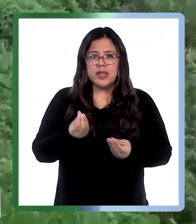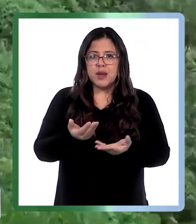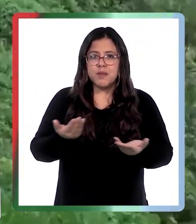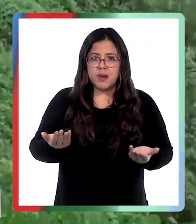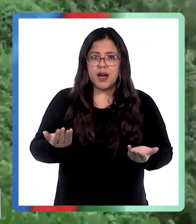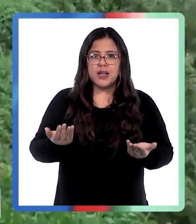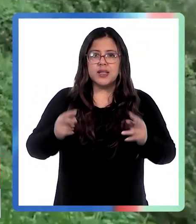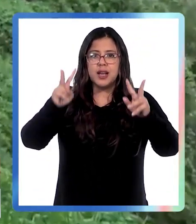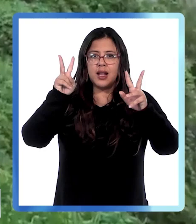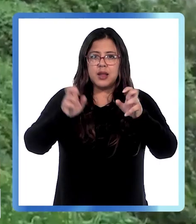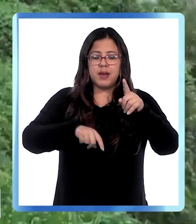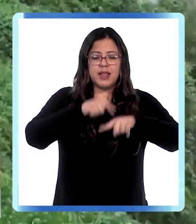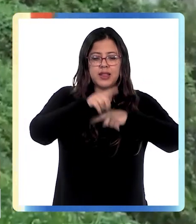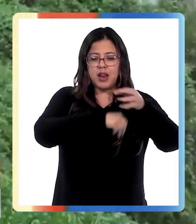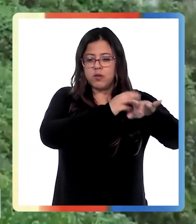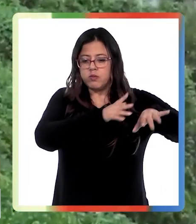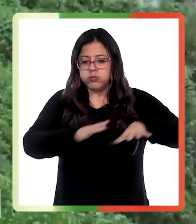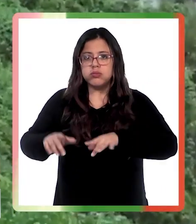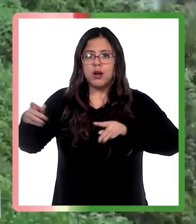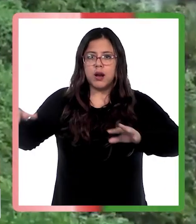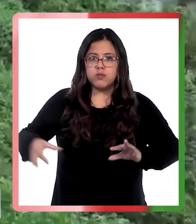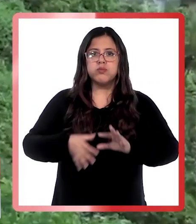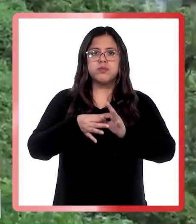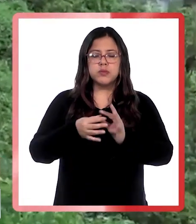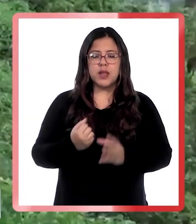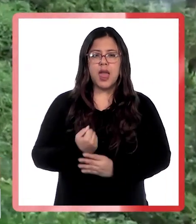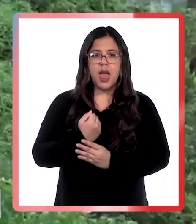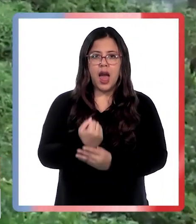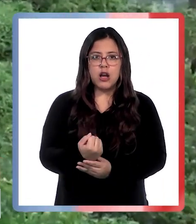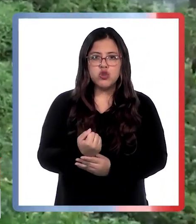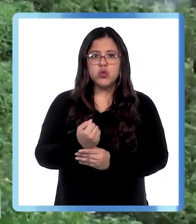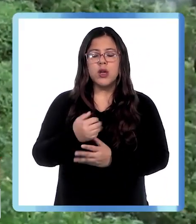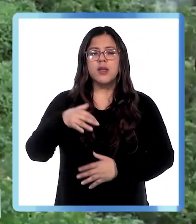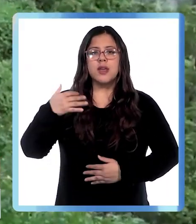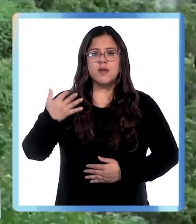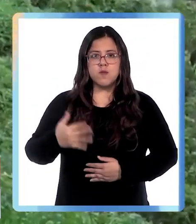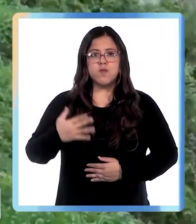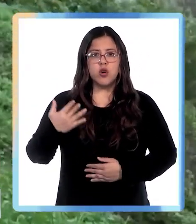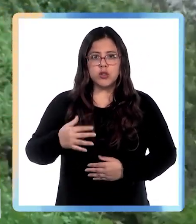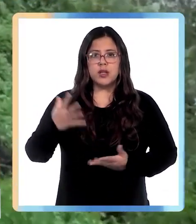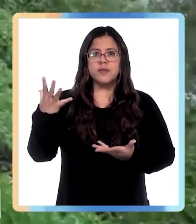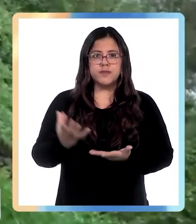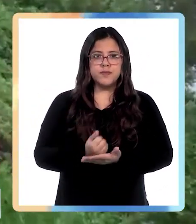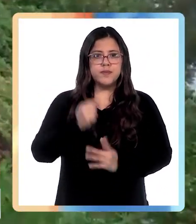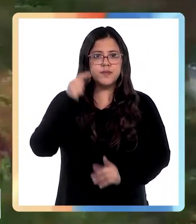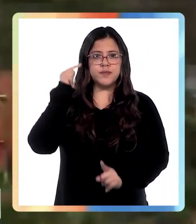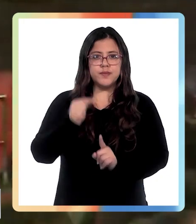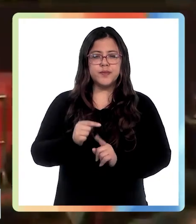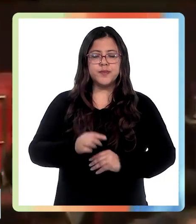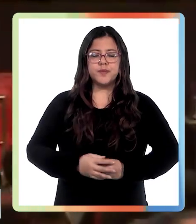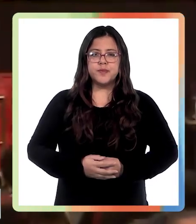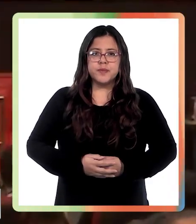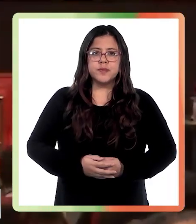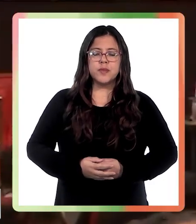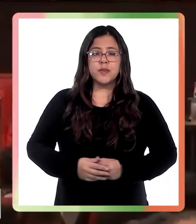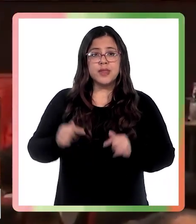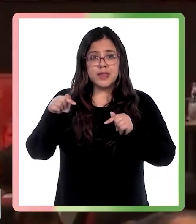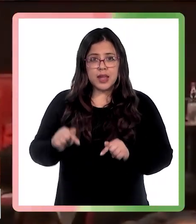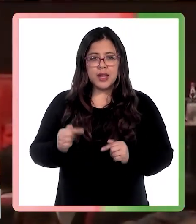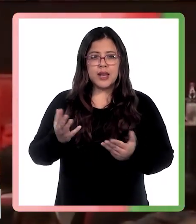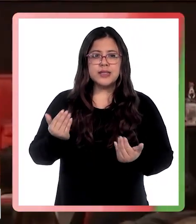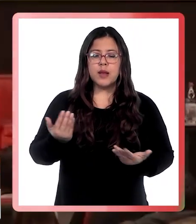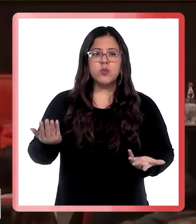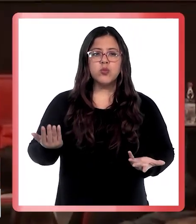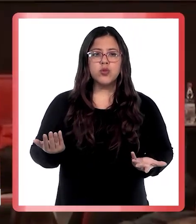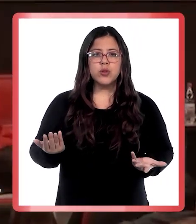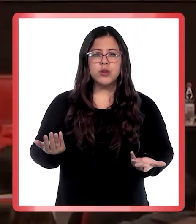el comportamiento de la biomasa y ahí la vinculación y la colaboración es una de las formas para lograr este objetivo acá lo